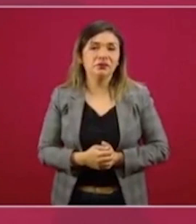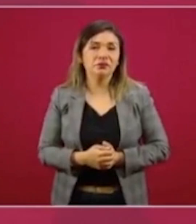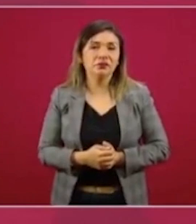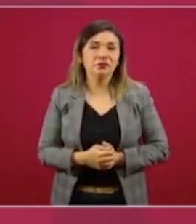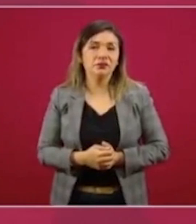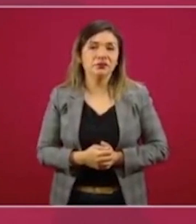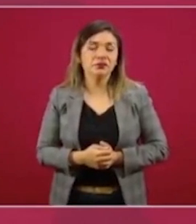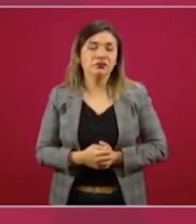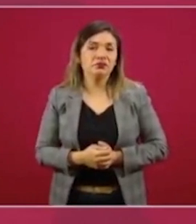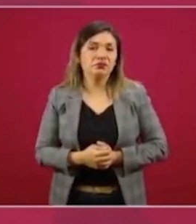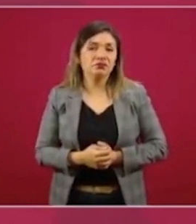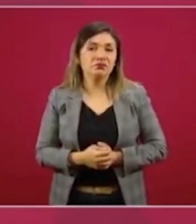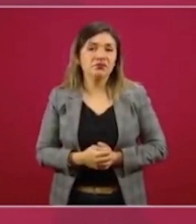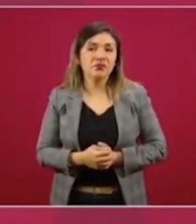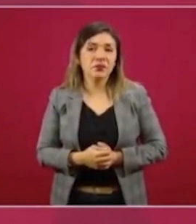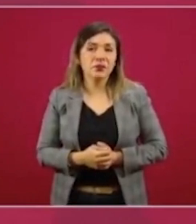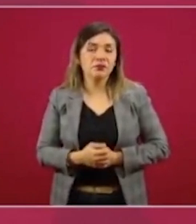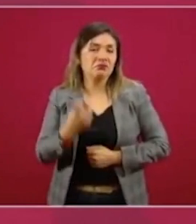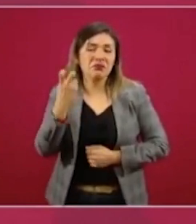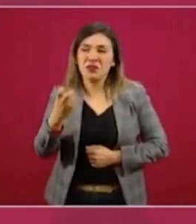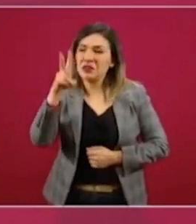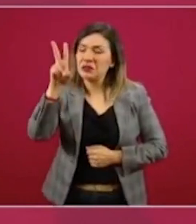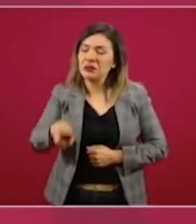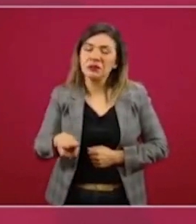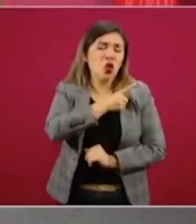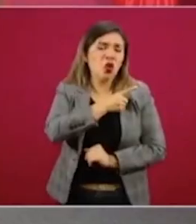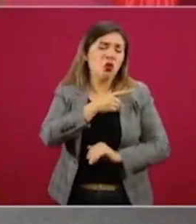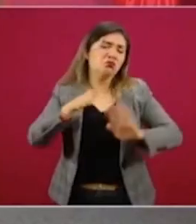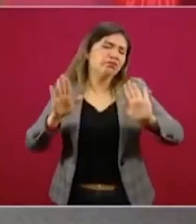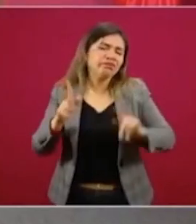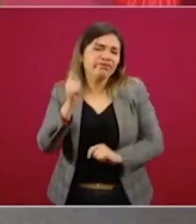que eso fue terrible.